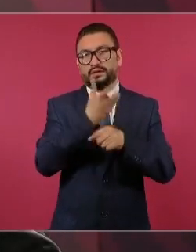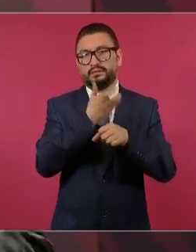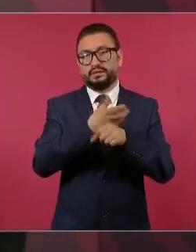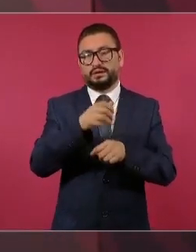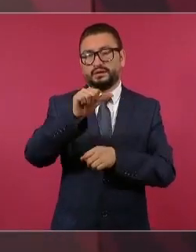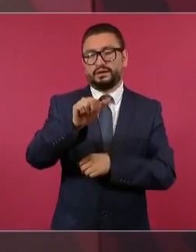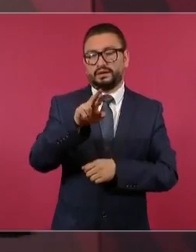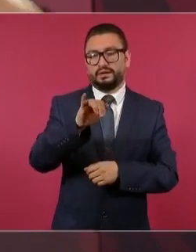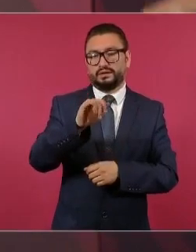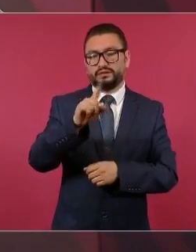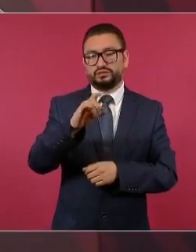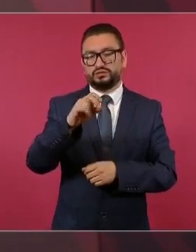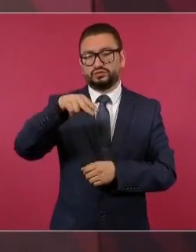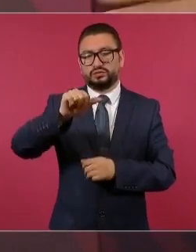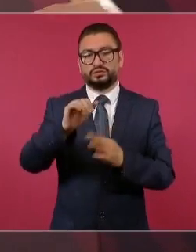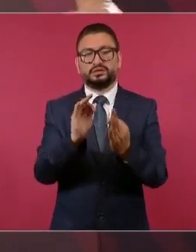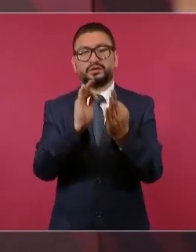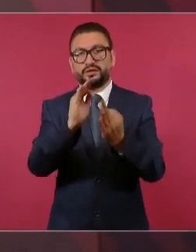para Sonora,